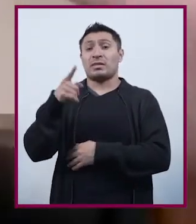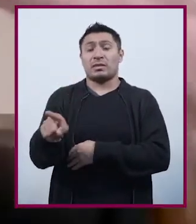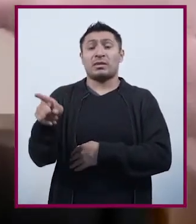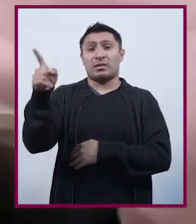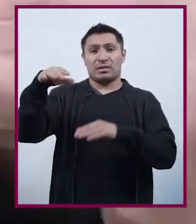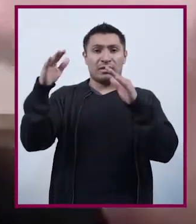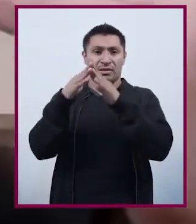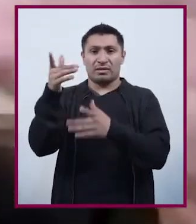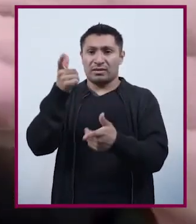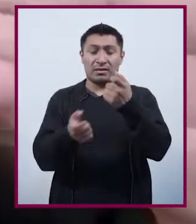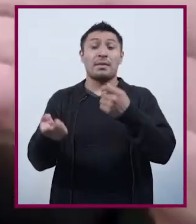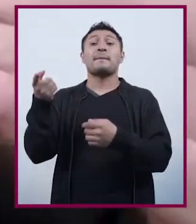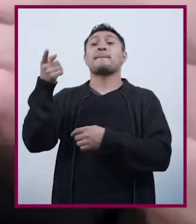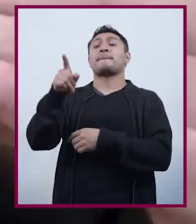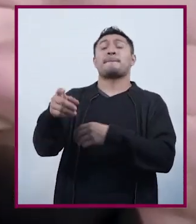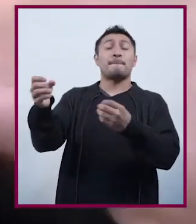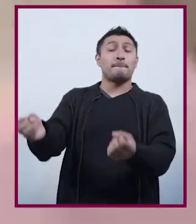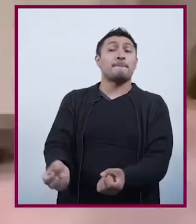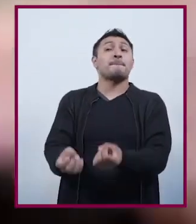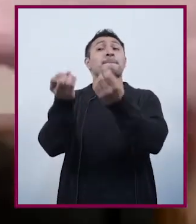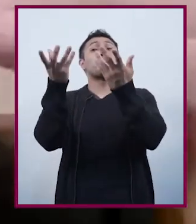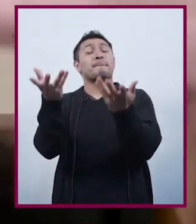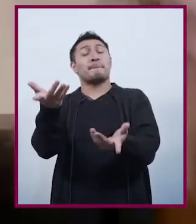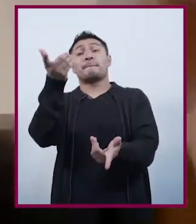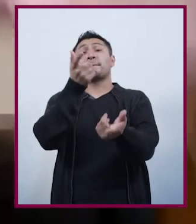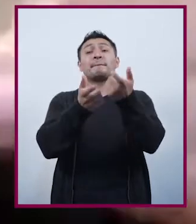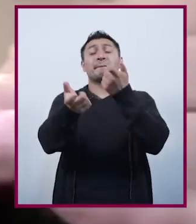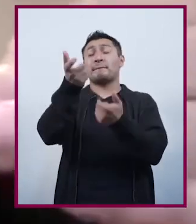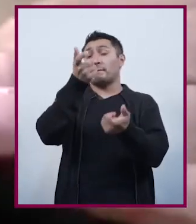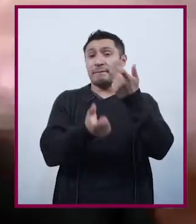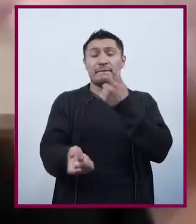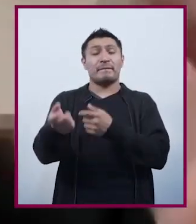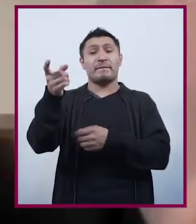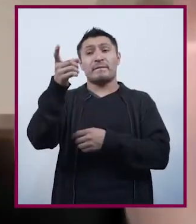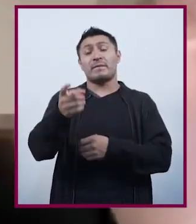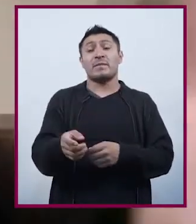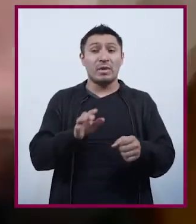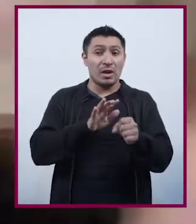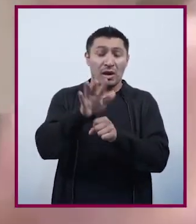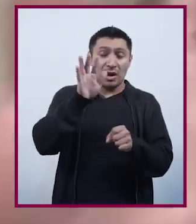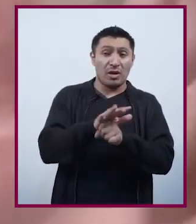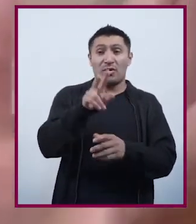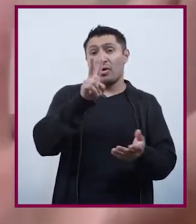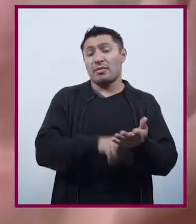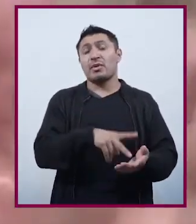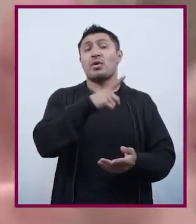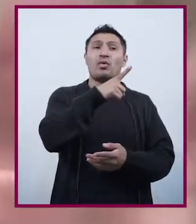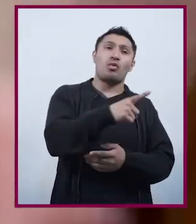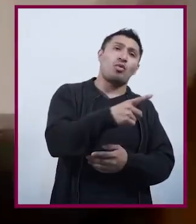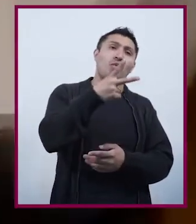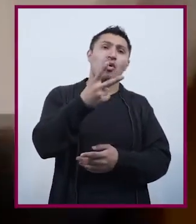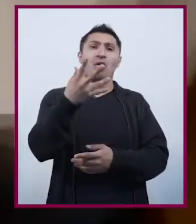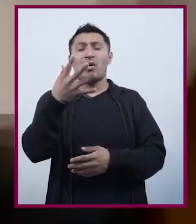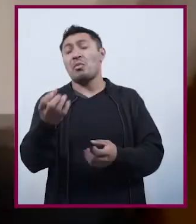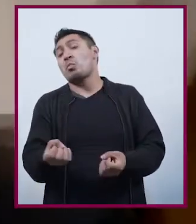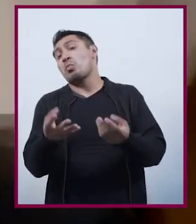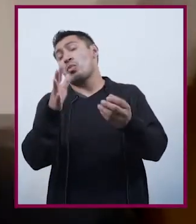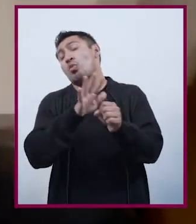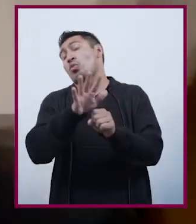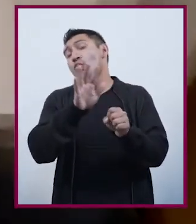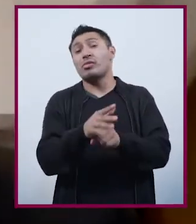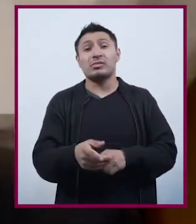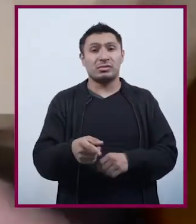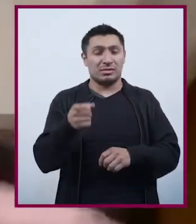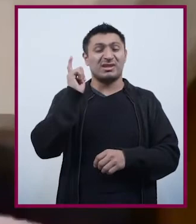le ordena a la Casa de Moneda cuántas piezas y de qué denominaciones va a querer.